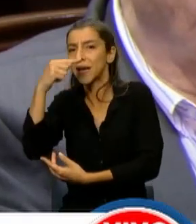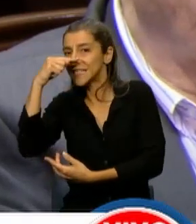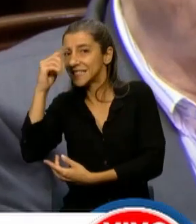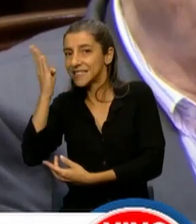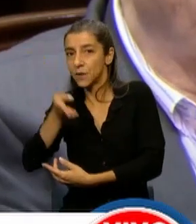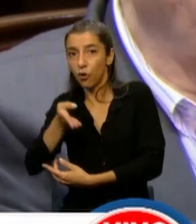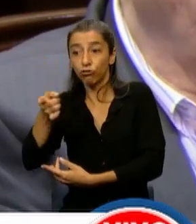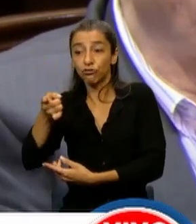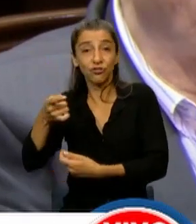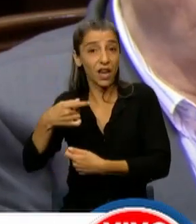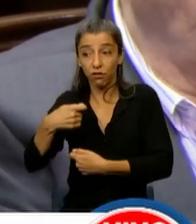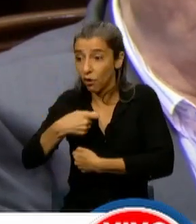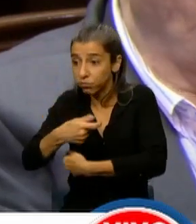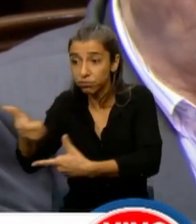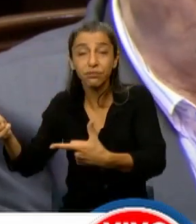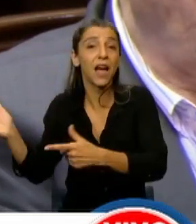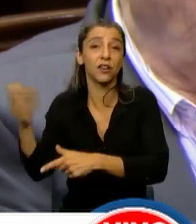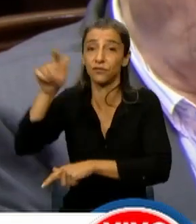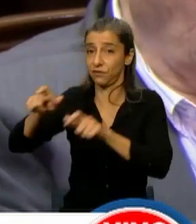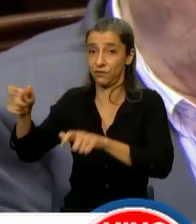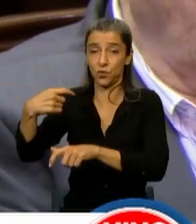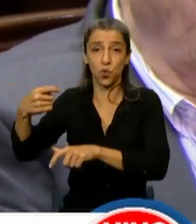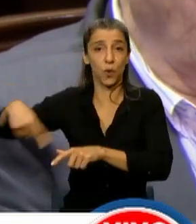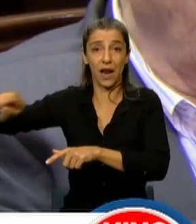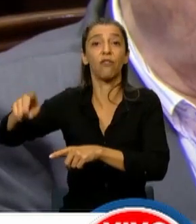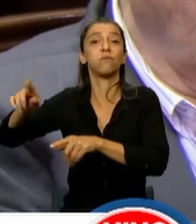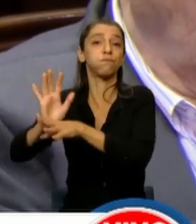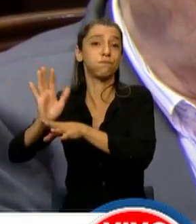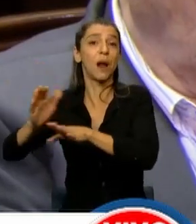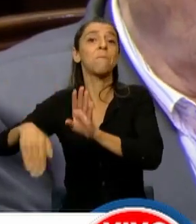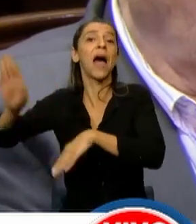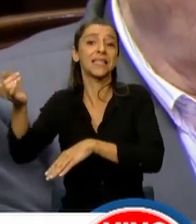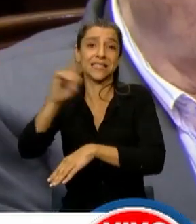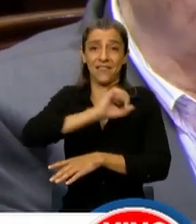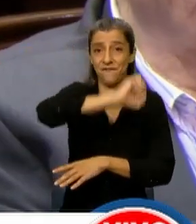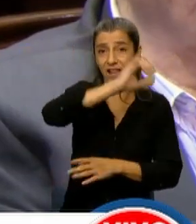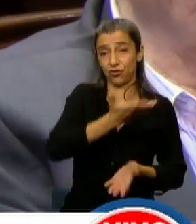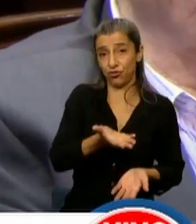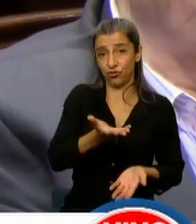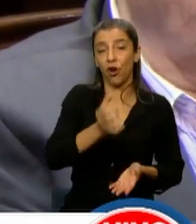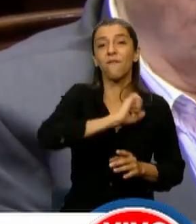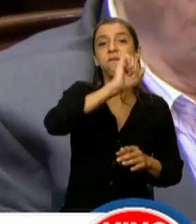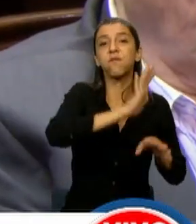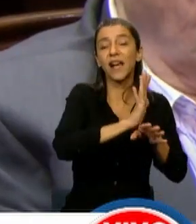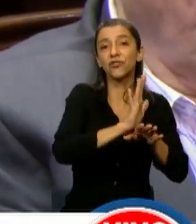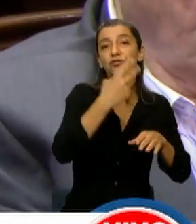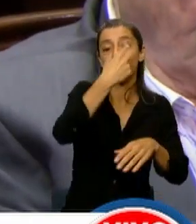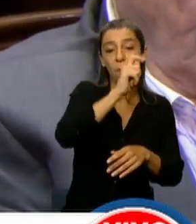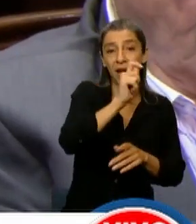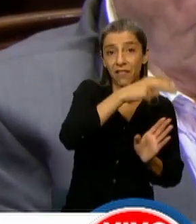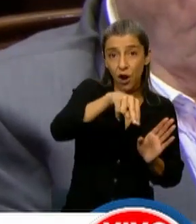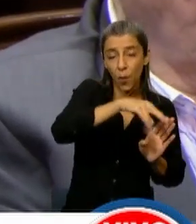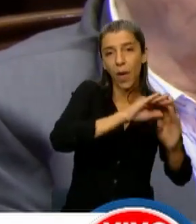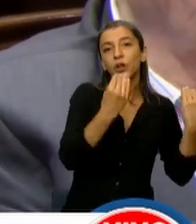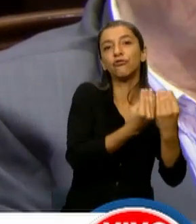52,7% para todos los tramos de jubilados por encima de la inflación. Los datos de inflación a noviembre nos dan